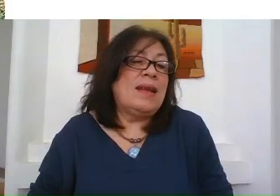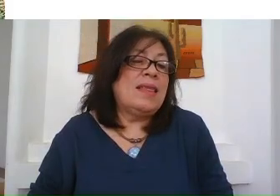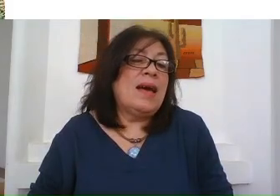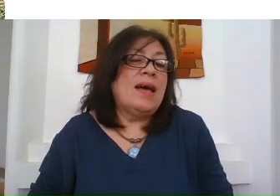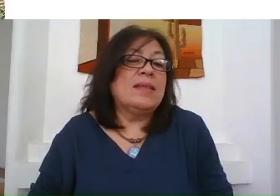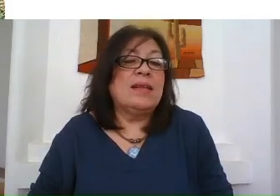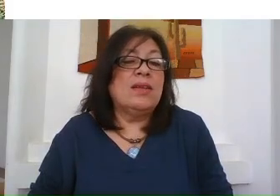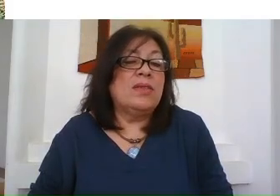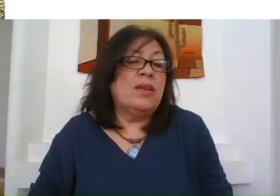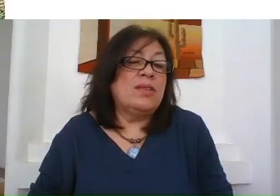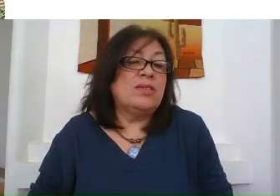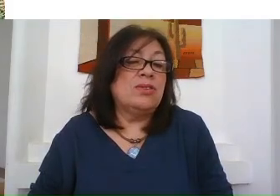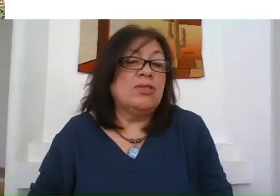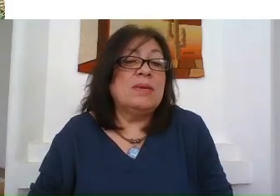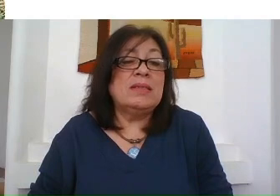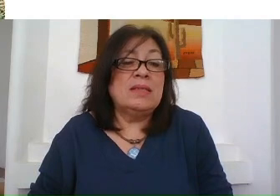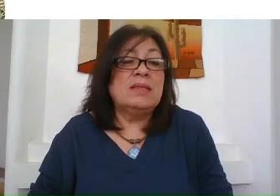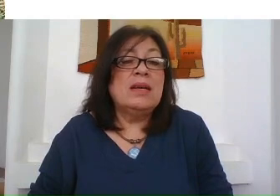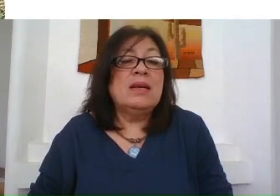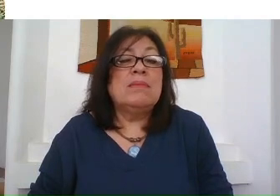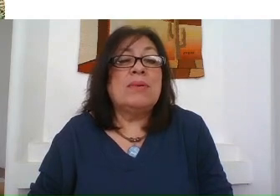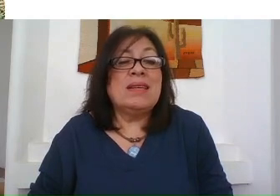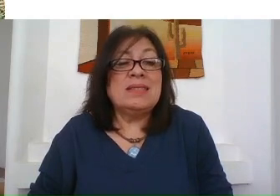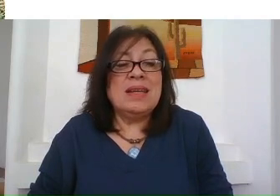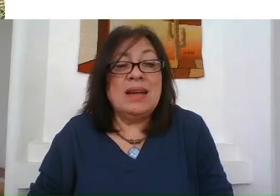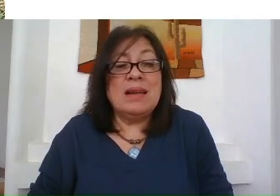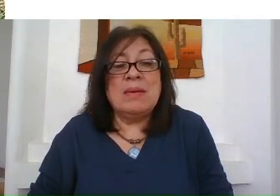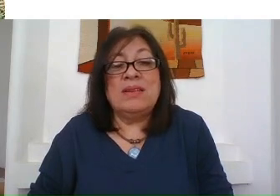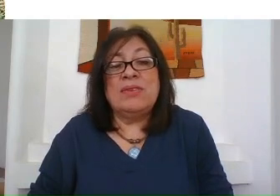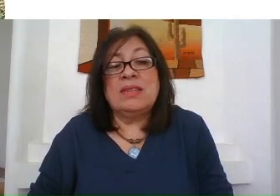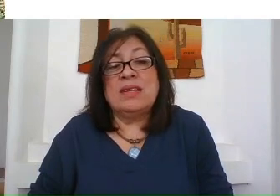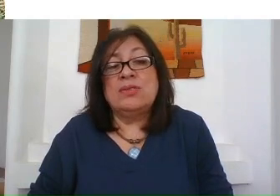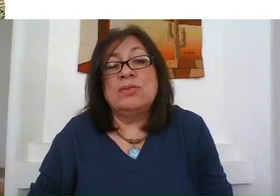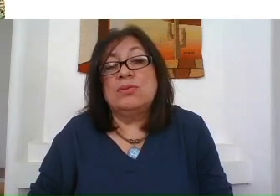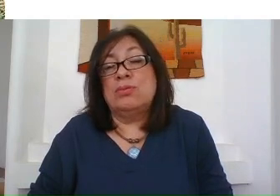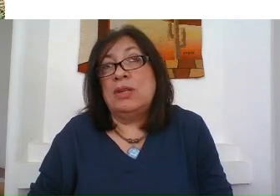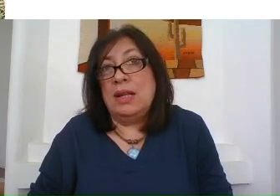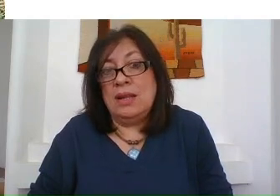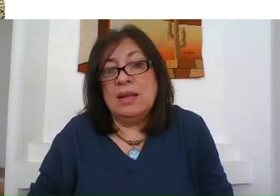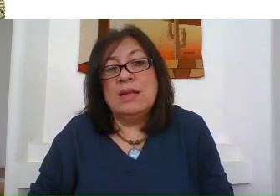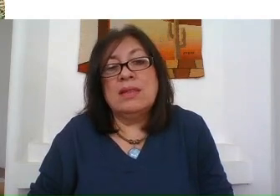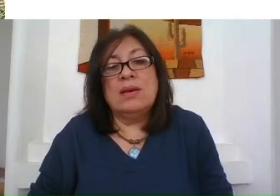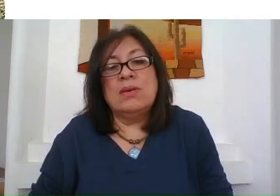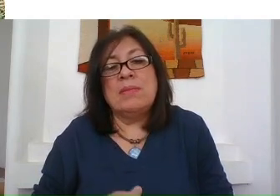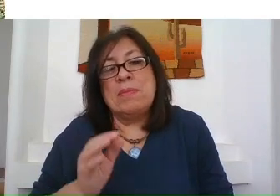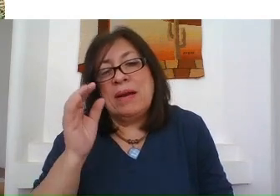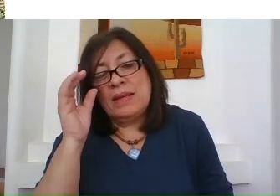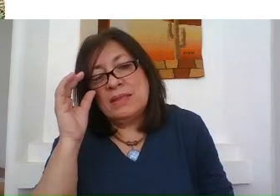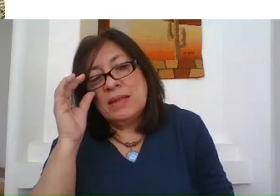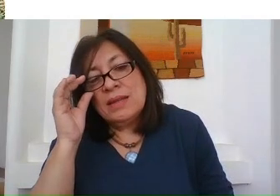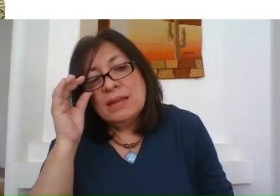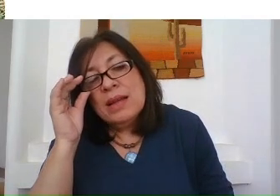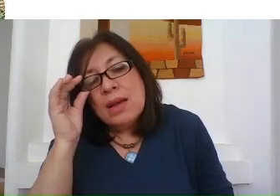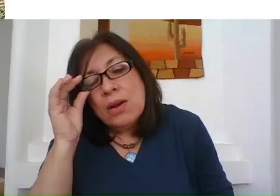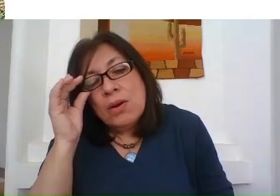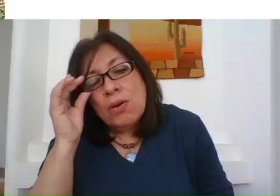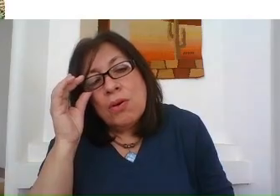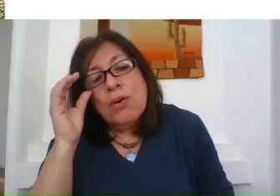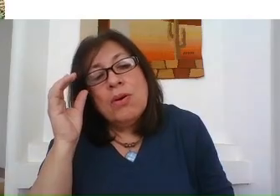la lateralidad antes de los 18 meses puede ser la manifestación sutil de una